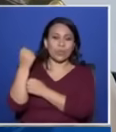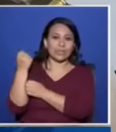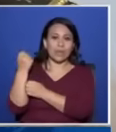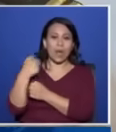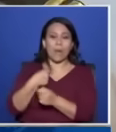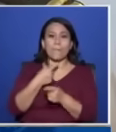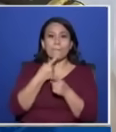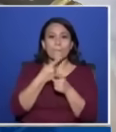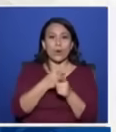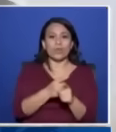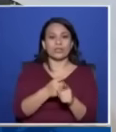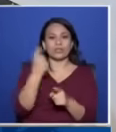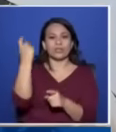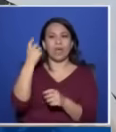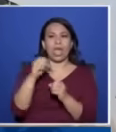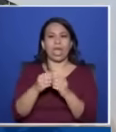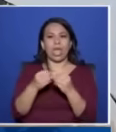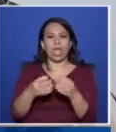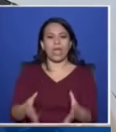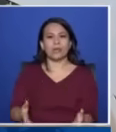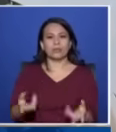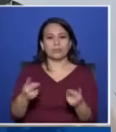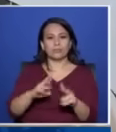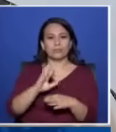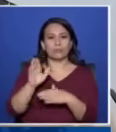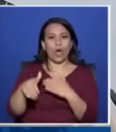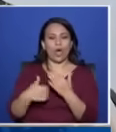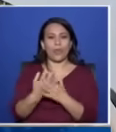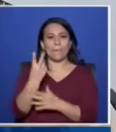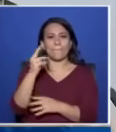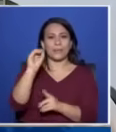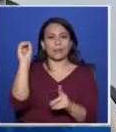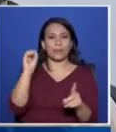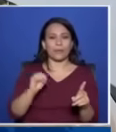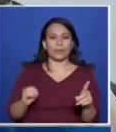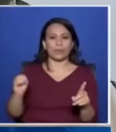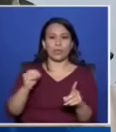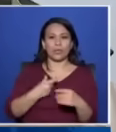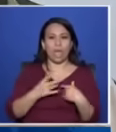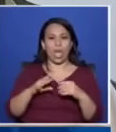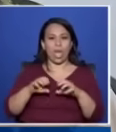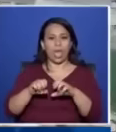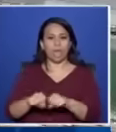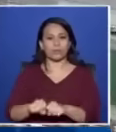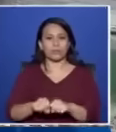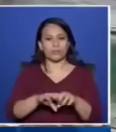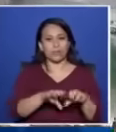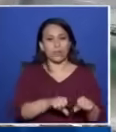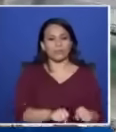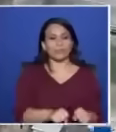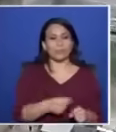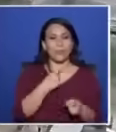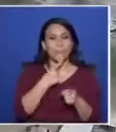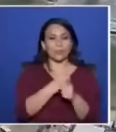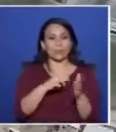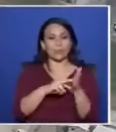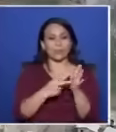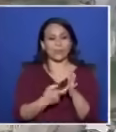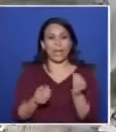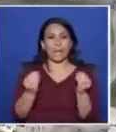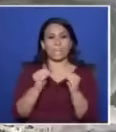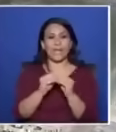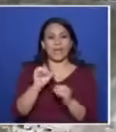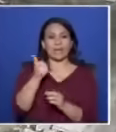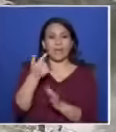por eso que están abandonadas. A todo el distrito podríamos decir que el 20% fueron tomadas por la organización delictiva. Eso significaría que más